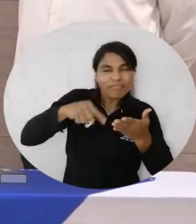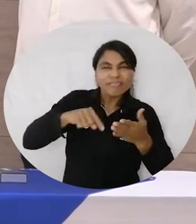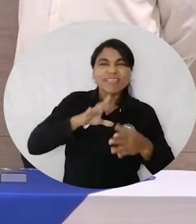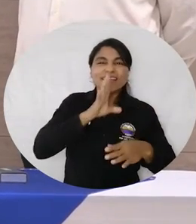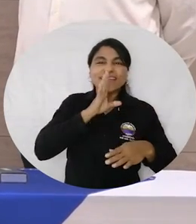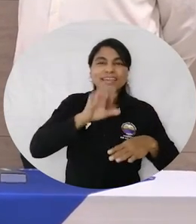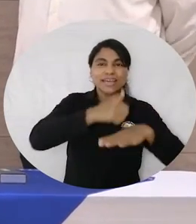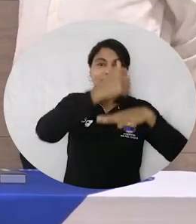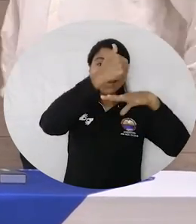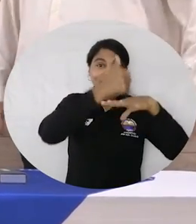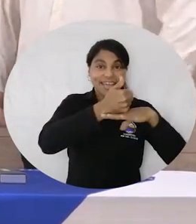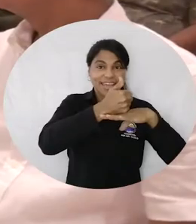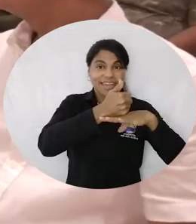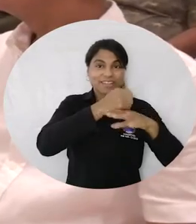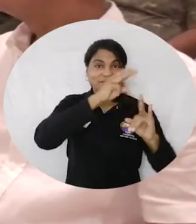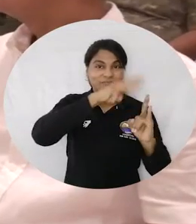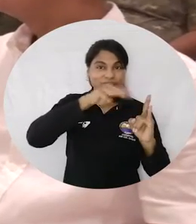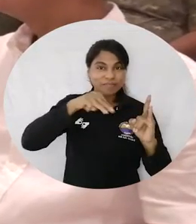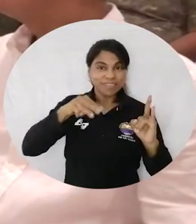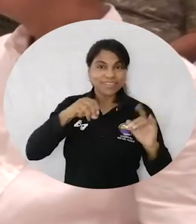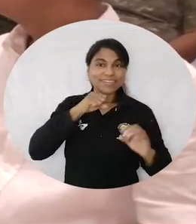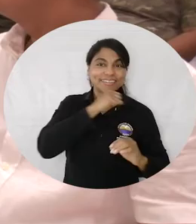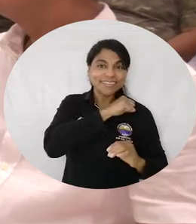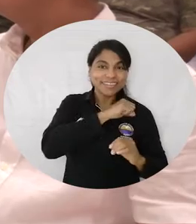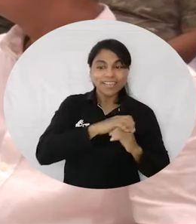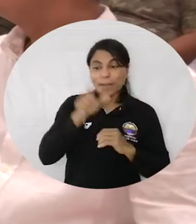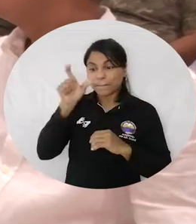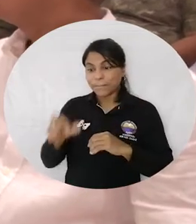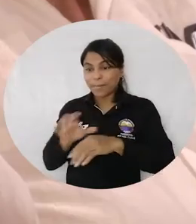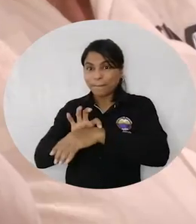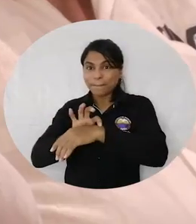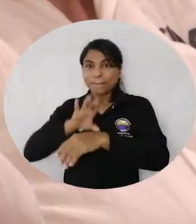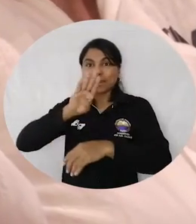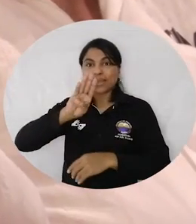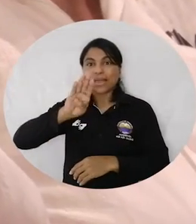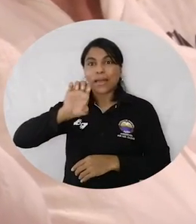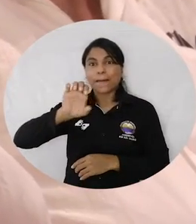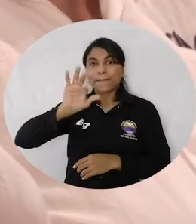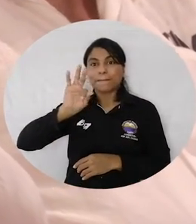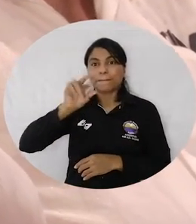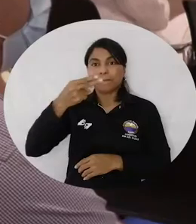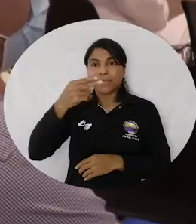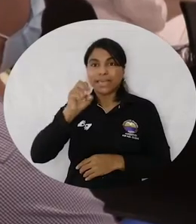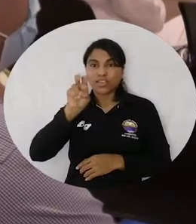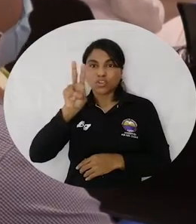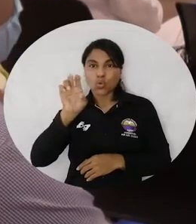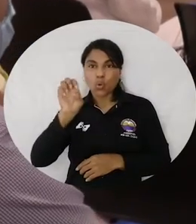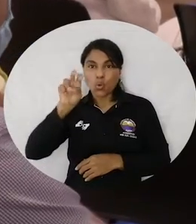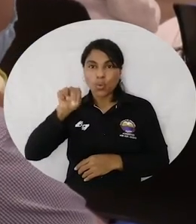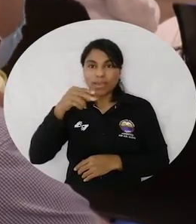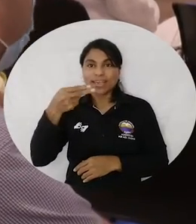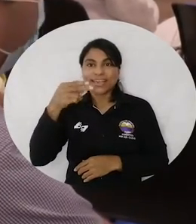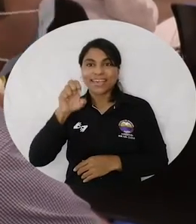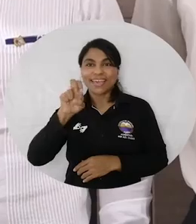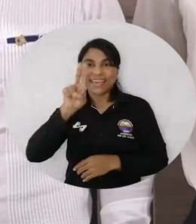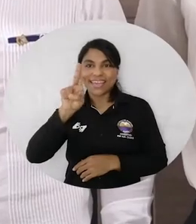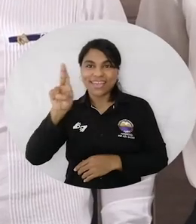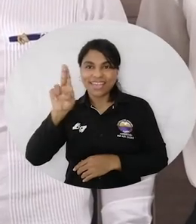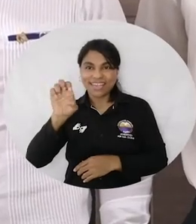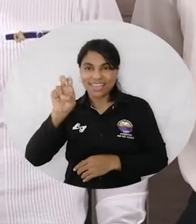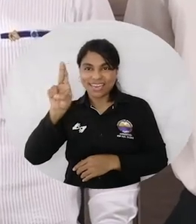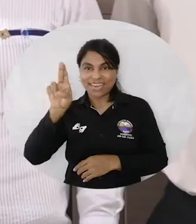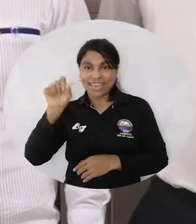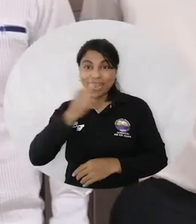doctor Pablo Vera Salazar, rector de la Universidad del Magdalena, y el doctor Beethoven Herrera Valencia, presidente ad hoc de la Academia, en un